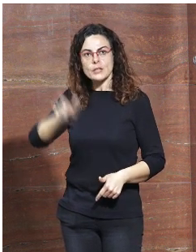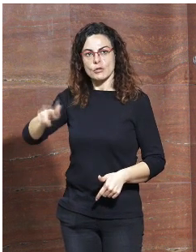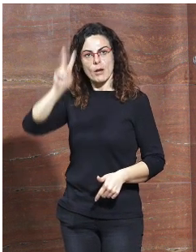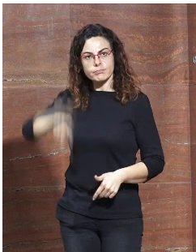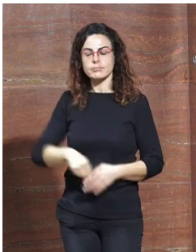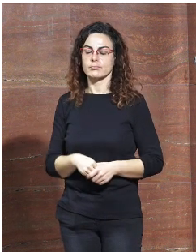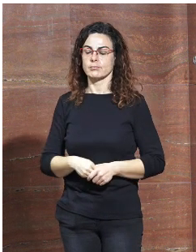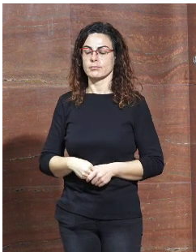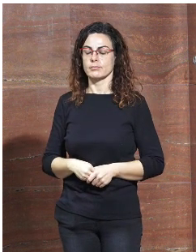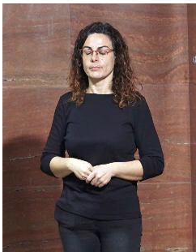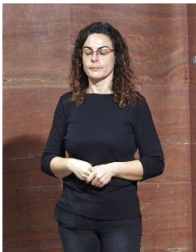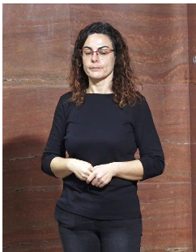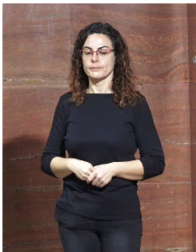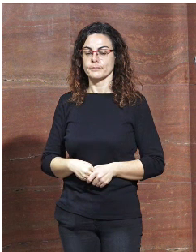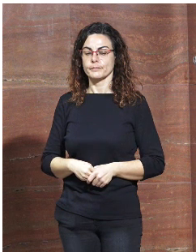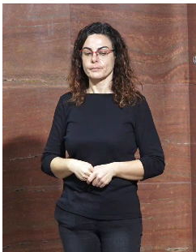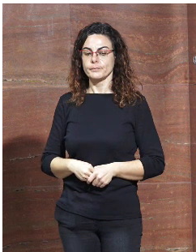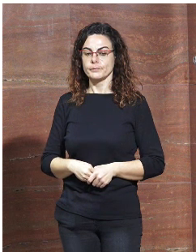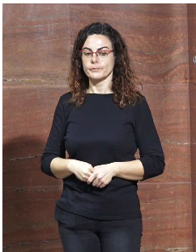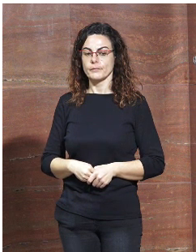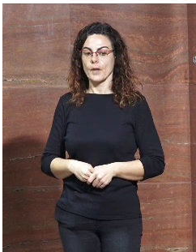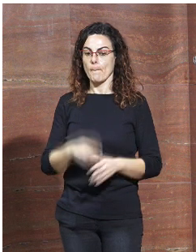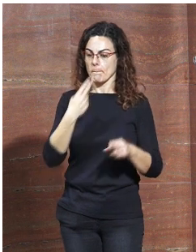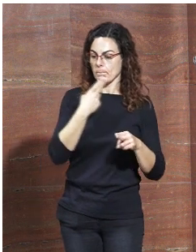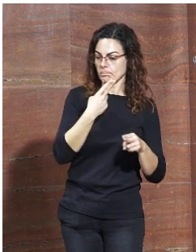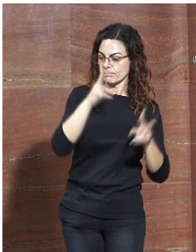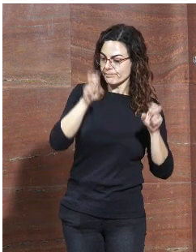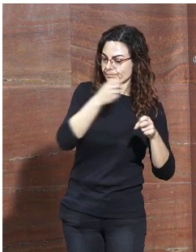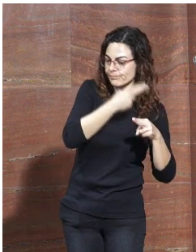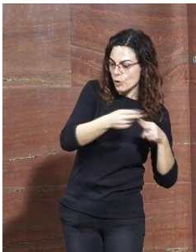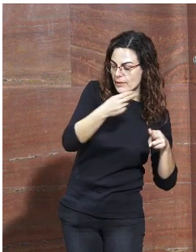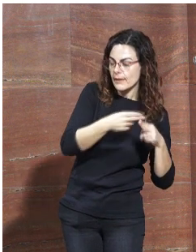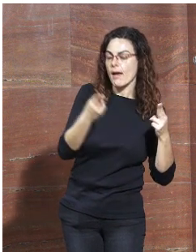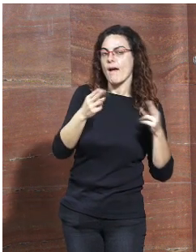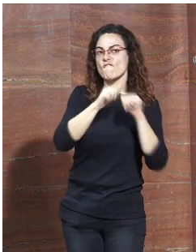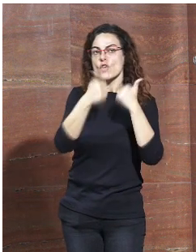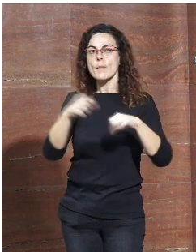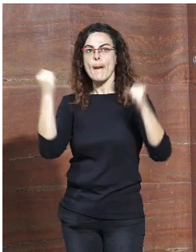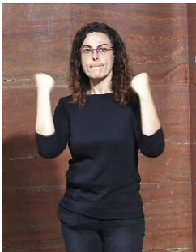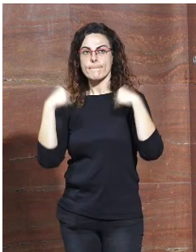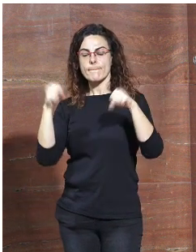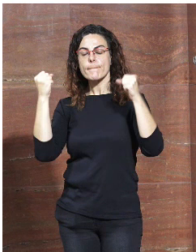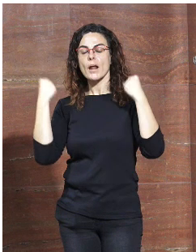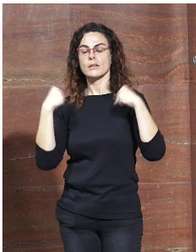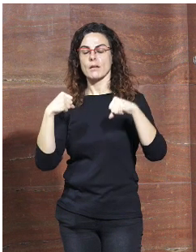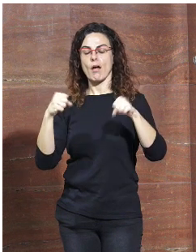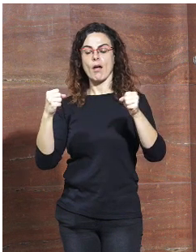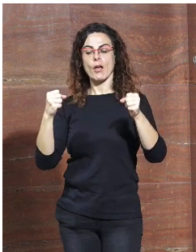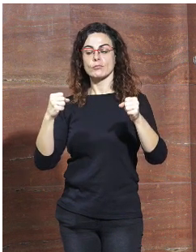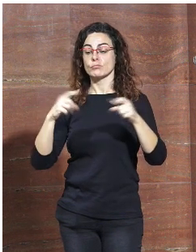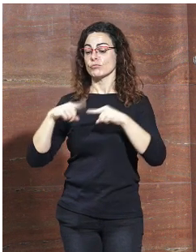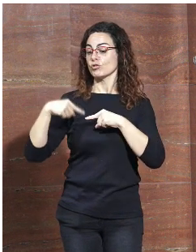Y es que en estas políticas, en estas prácticas, está ese paisaje cotidiano